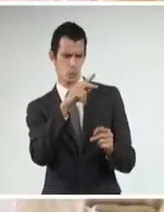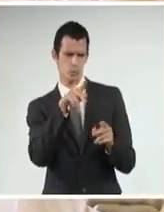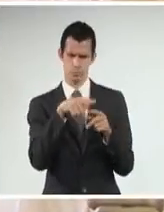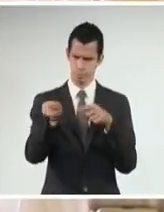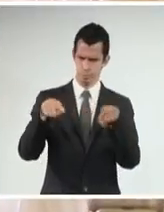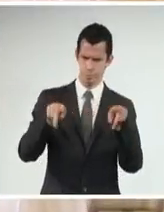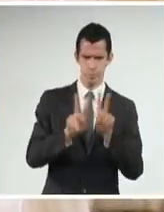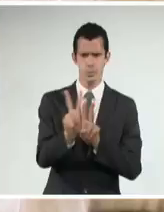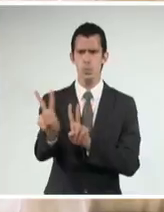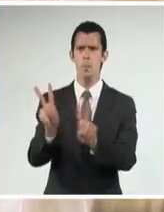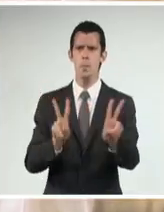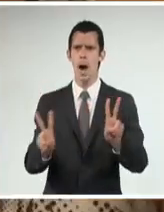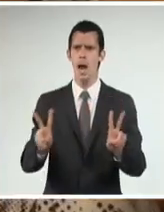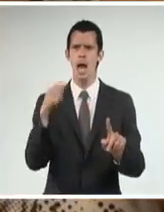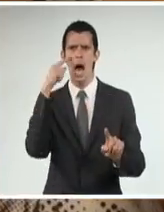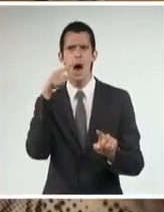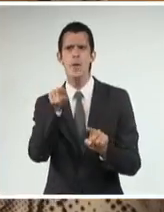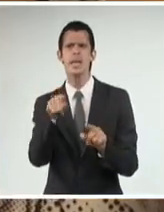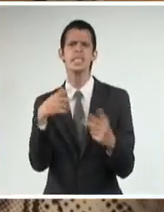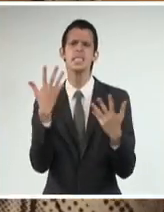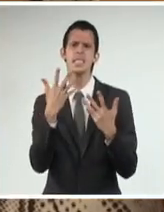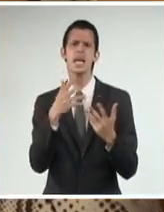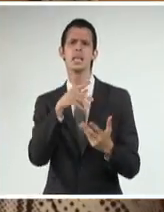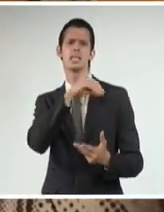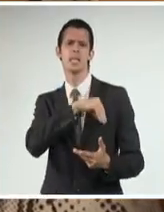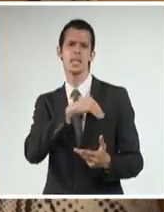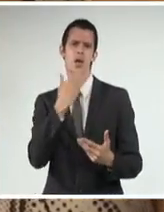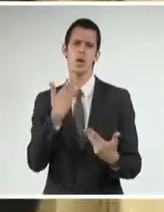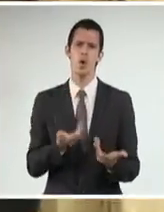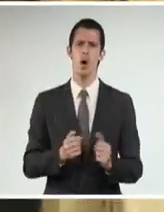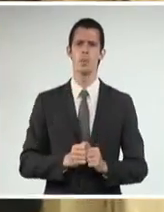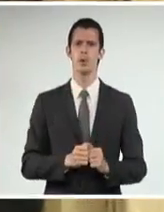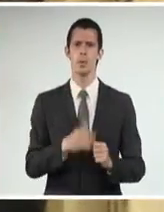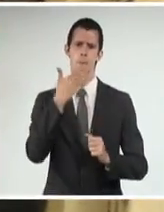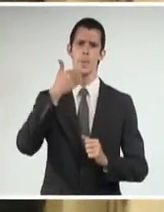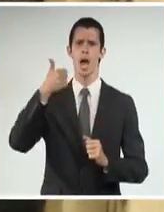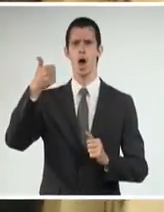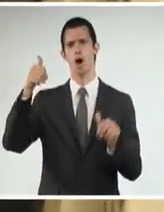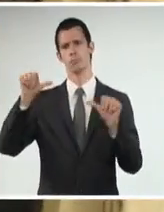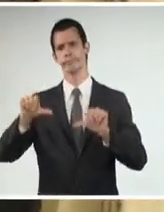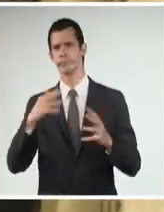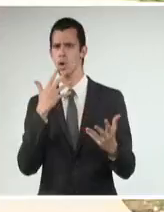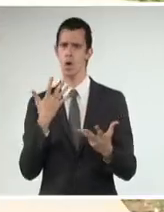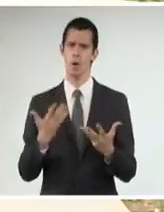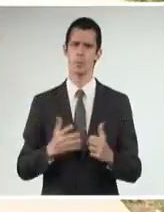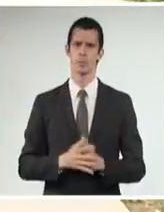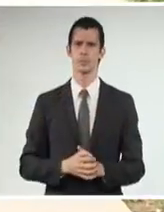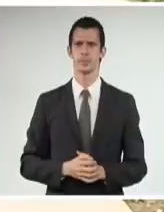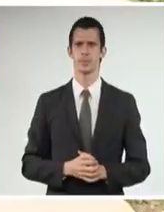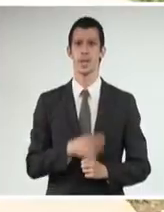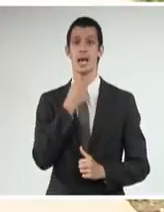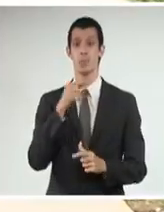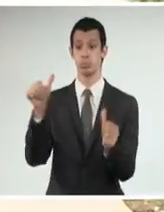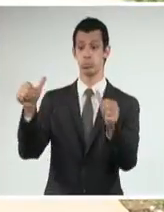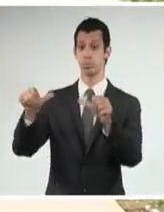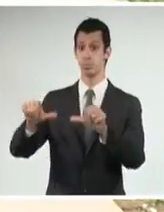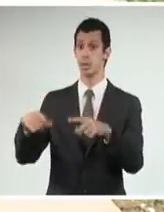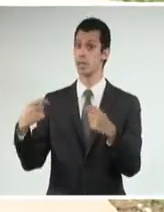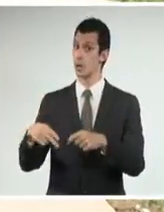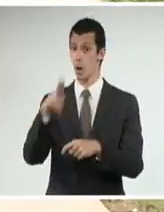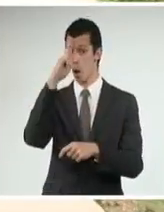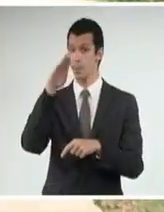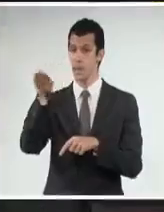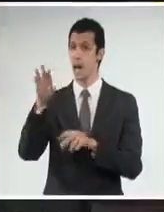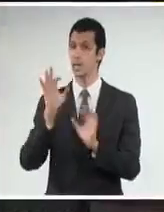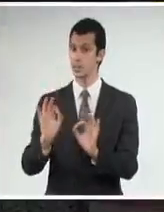La responsabilidad familiar y el cumplimiento de las medidas higiénico-sanitarias en el ámbito intradomiciliario son decisivos para